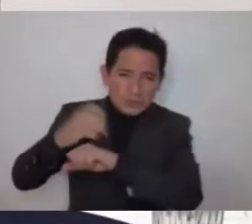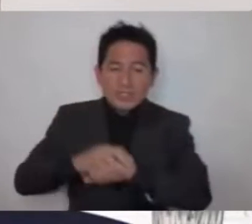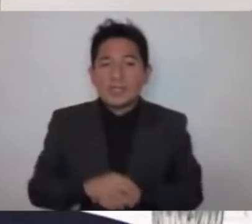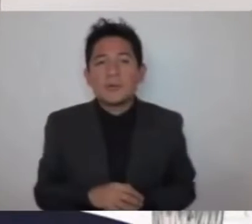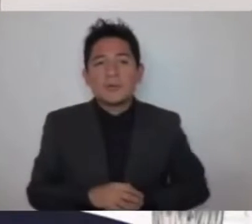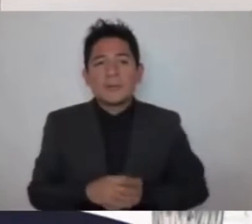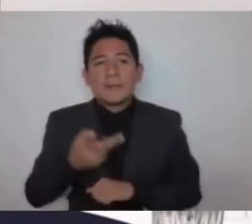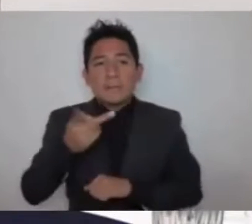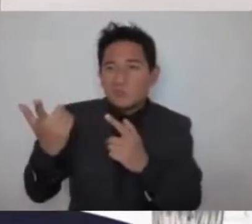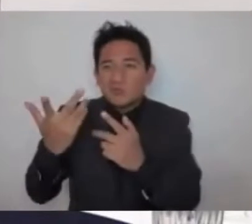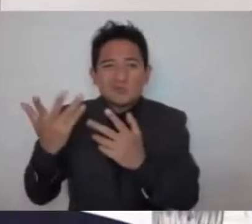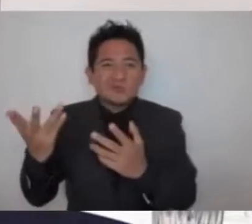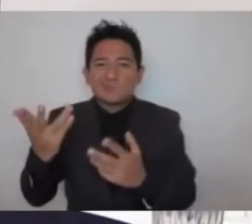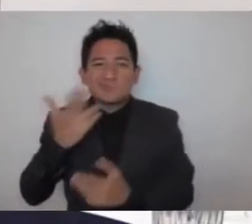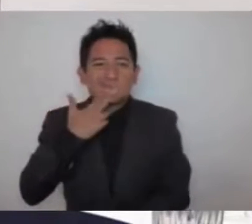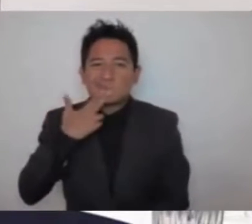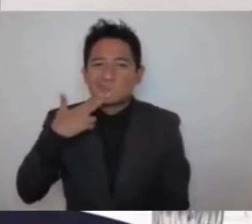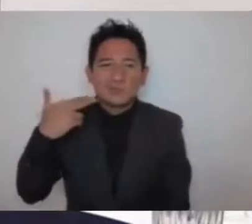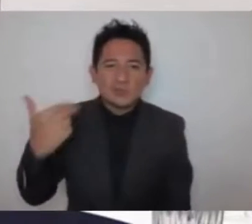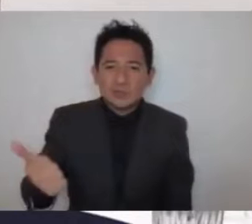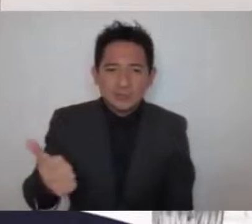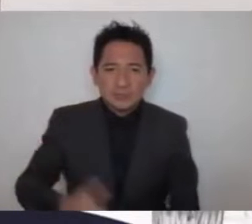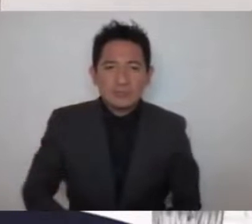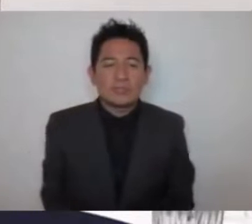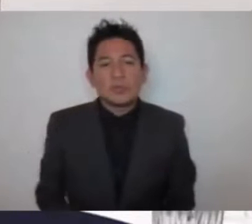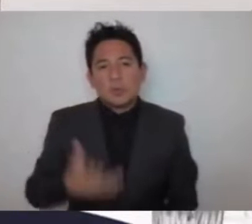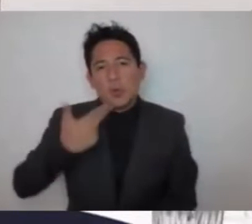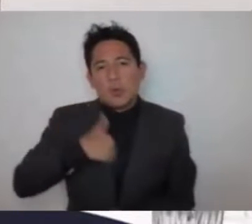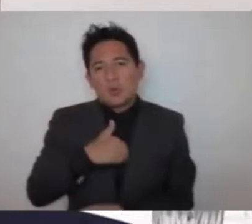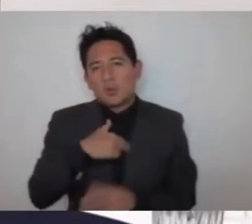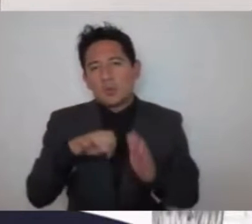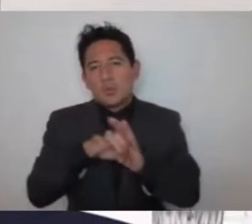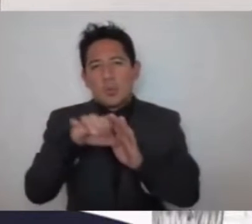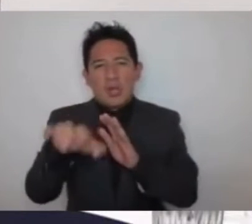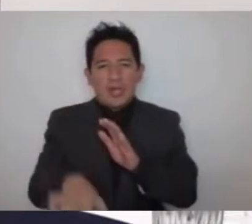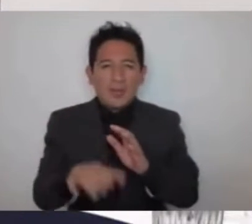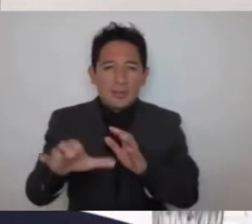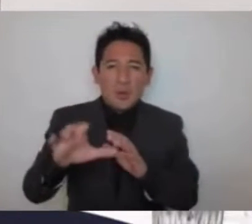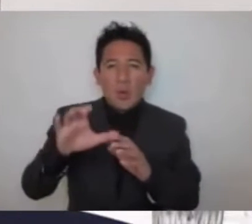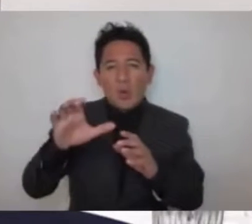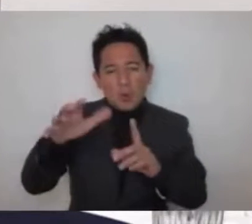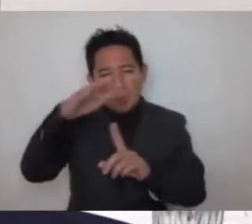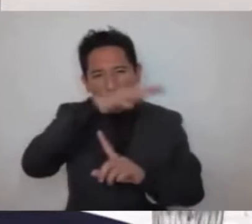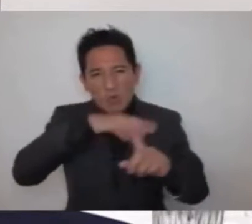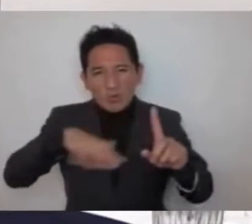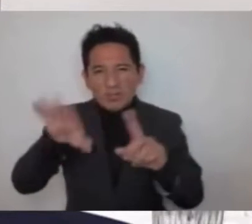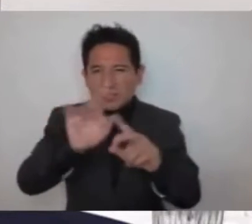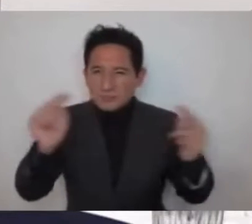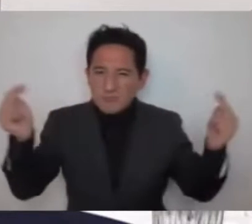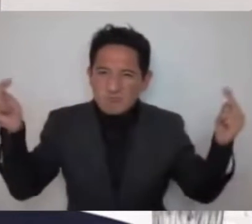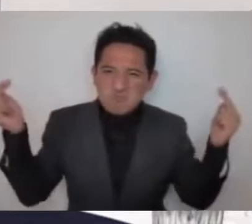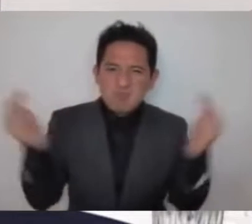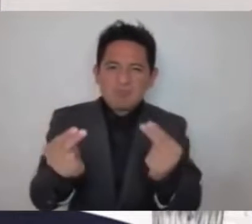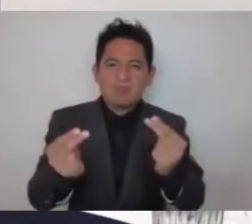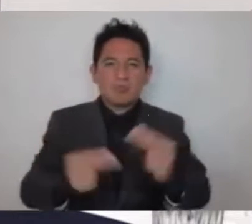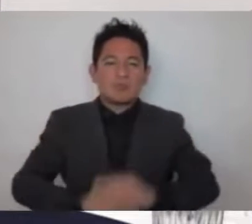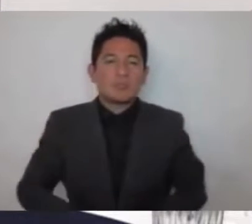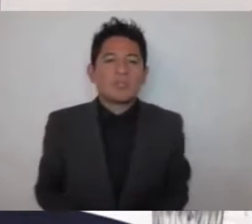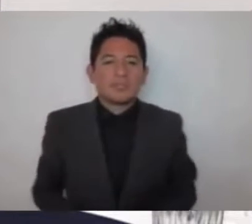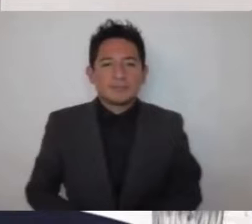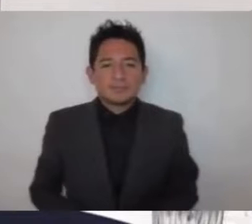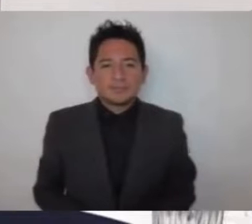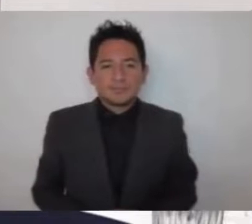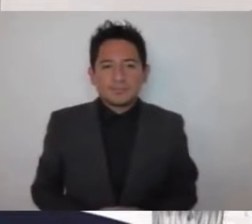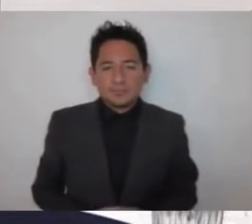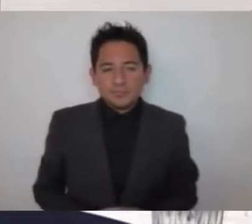ejemplo Hablemos del caso urgente el caso urgente creo antes del cambio de sistema era una institución ciertamente